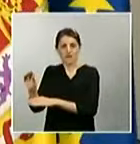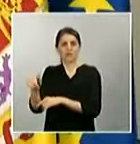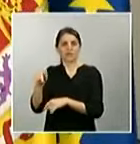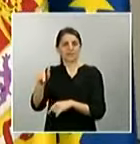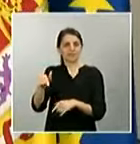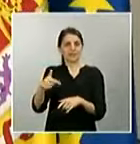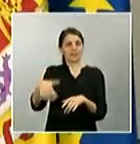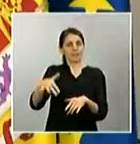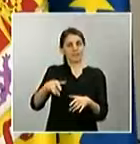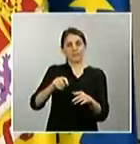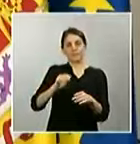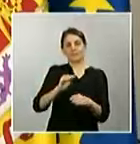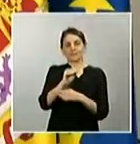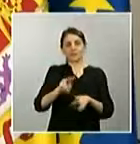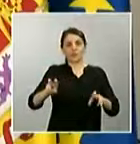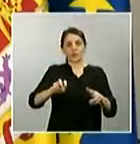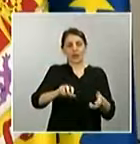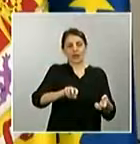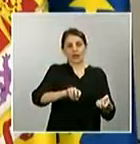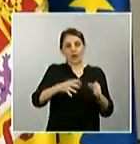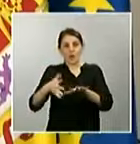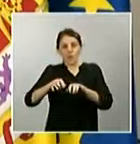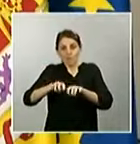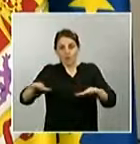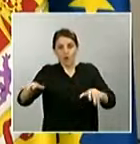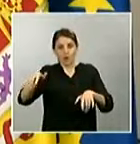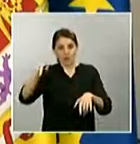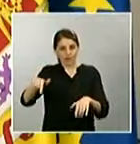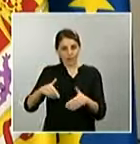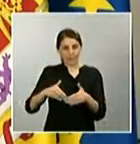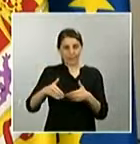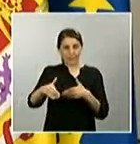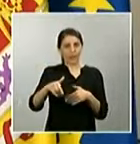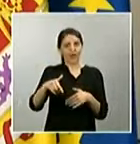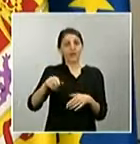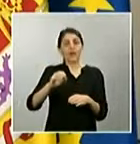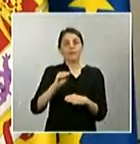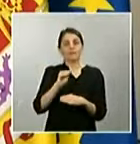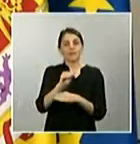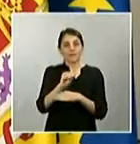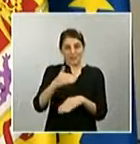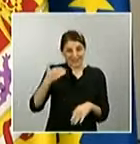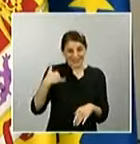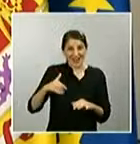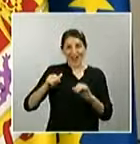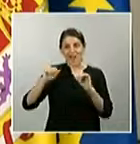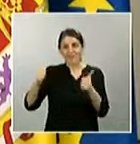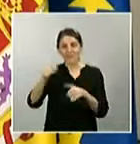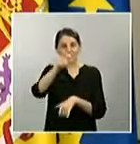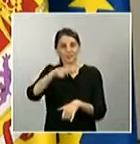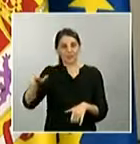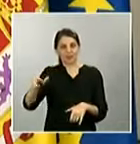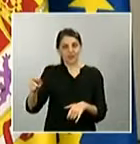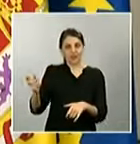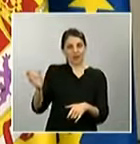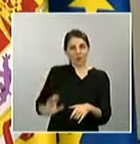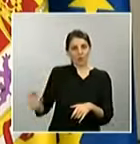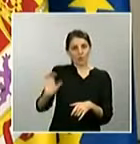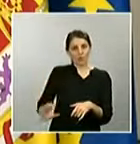en muy pocos días prestaciones que ya están recibiendo las personas beneficiarias las aplicaciones